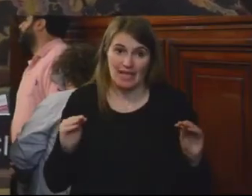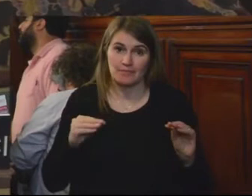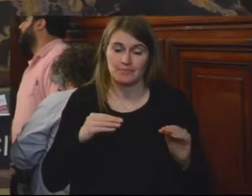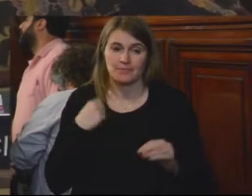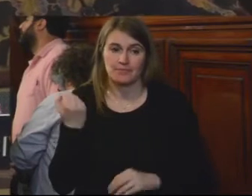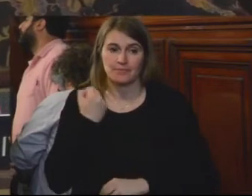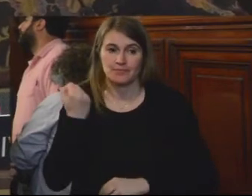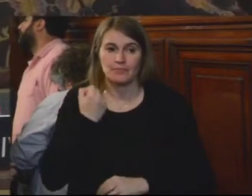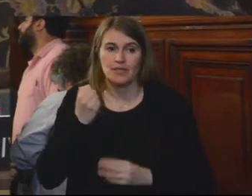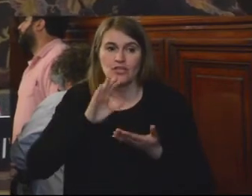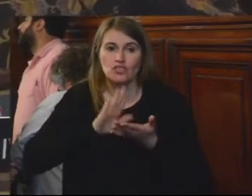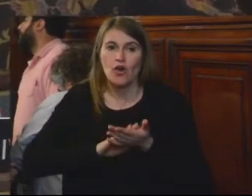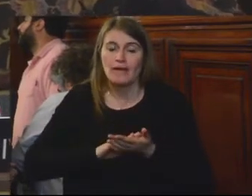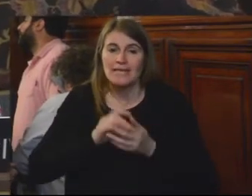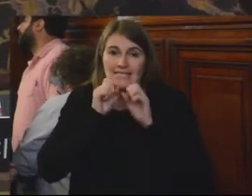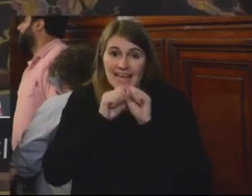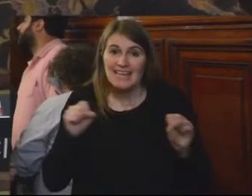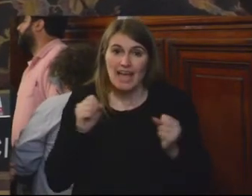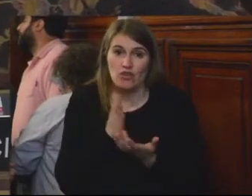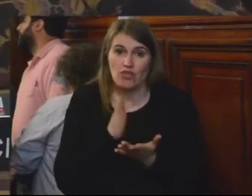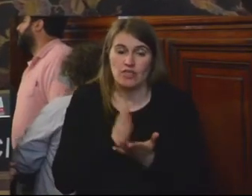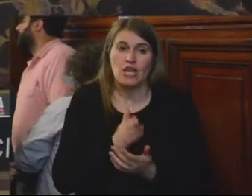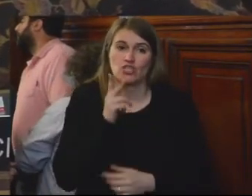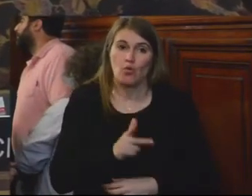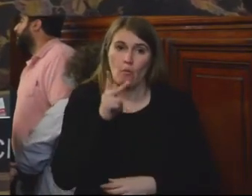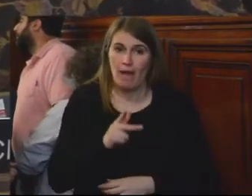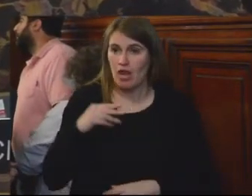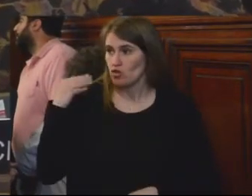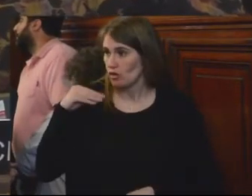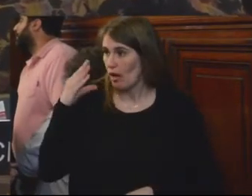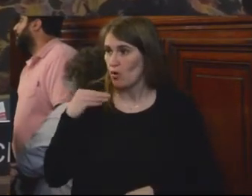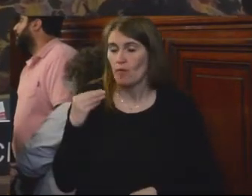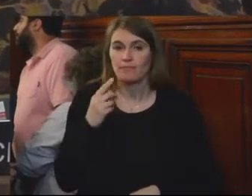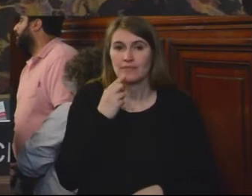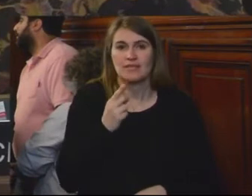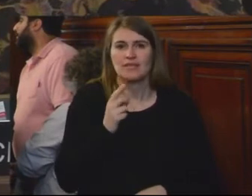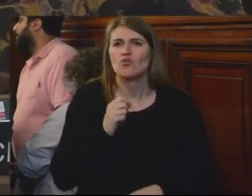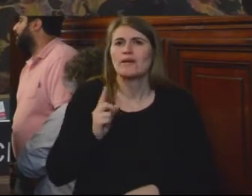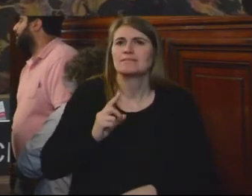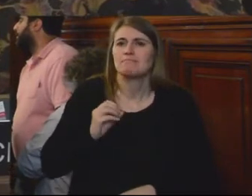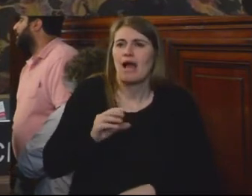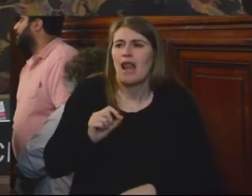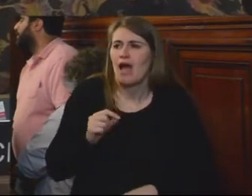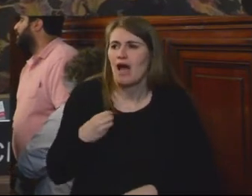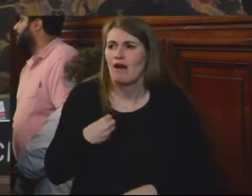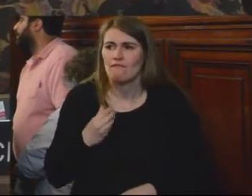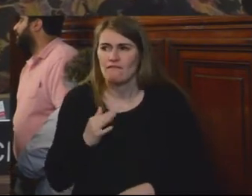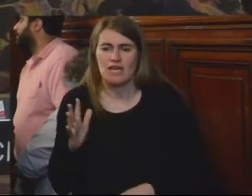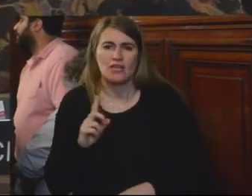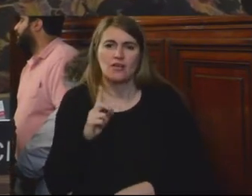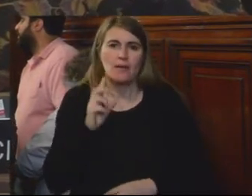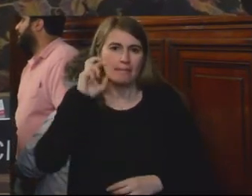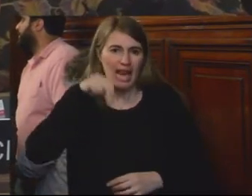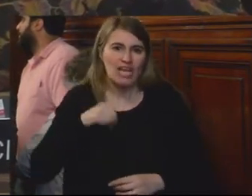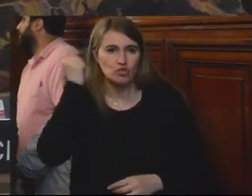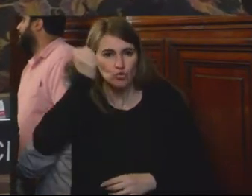respecto de la intervención del señor secretario de derechos humanos más que rechazar la mala fe en la mención al plan sueños compartidos el señor